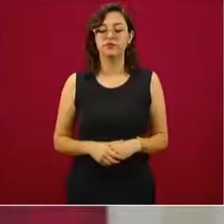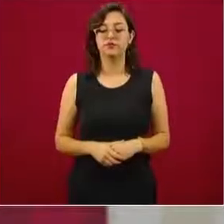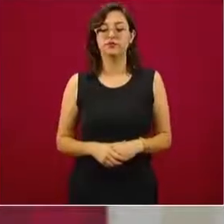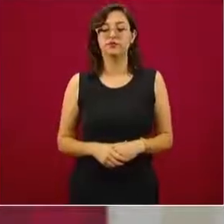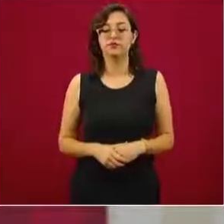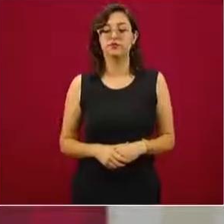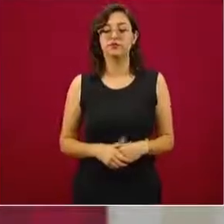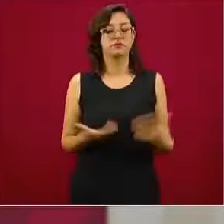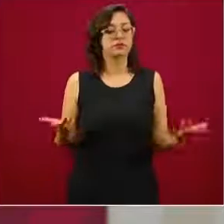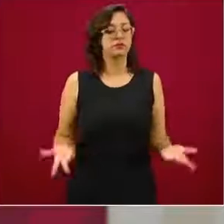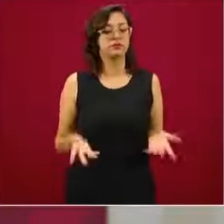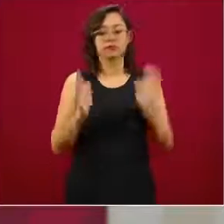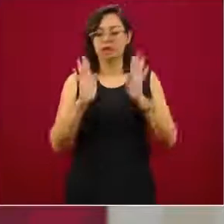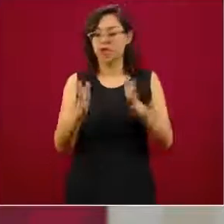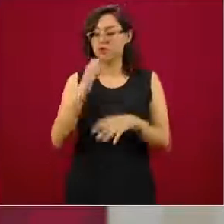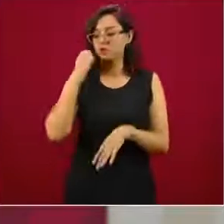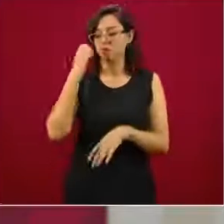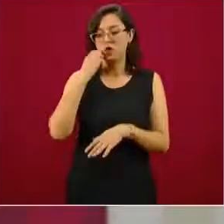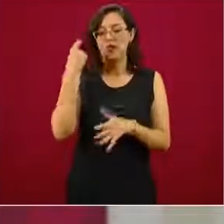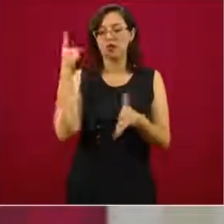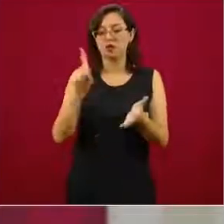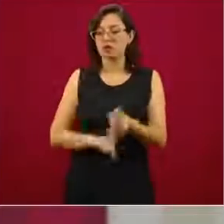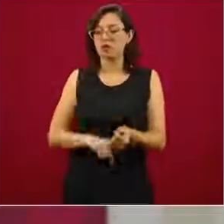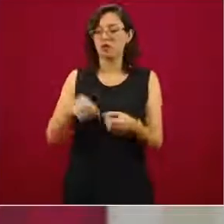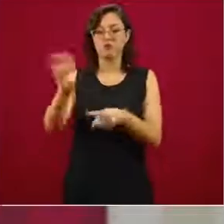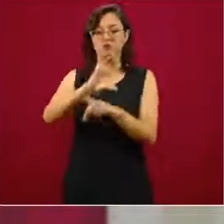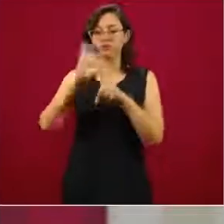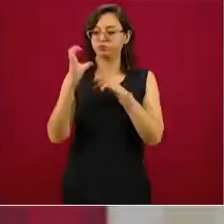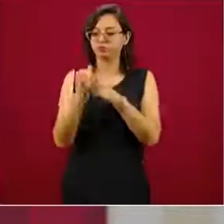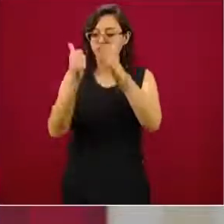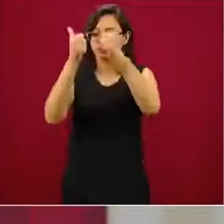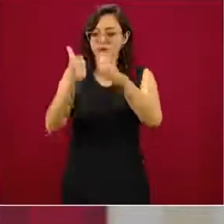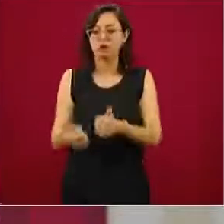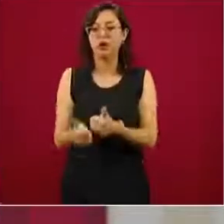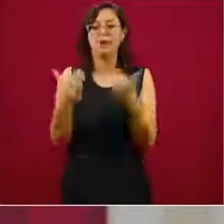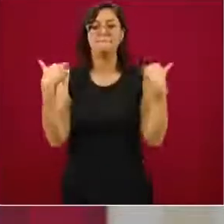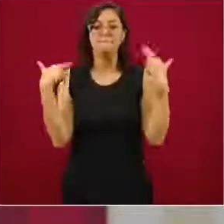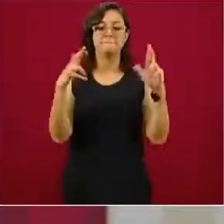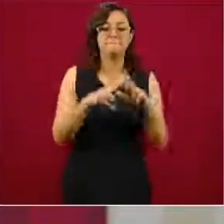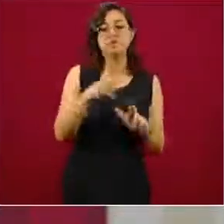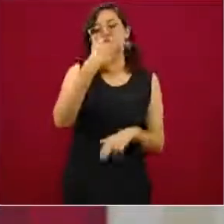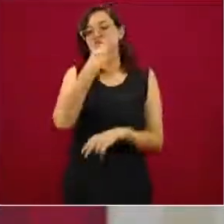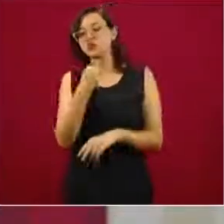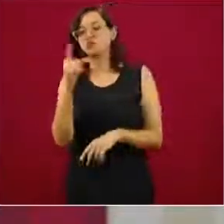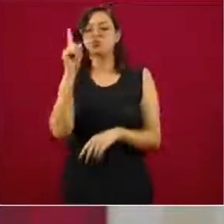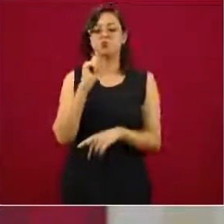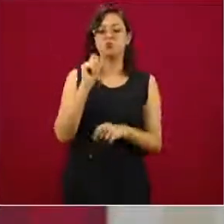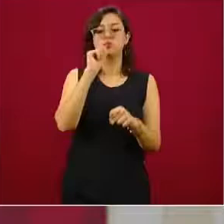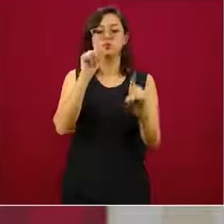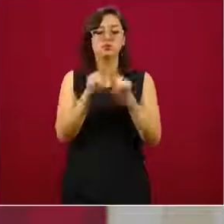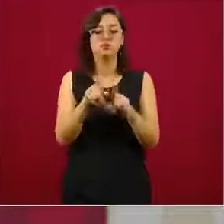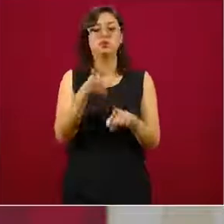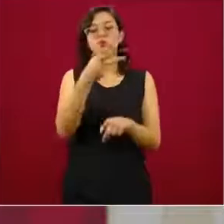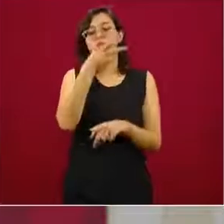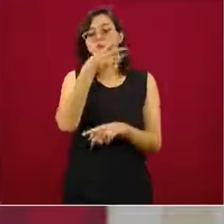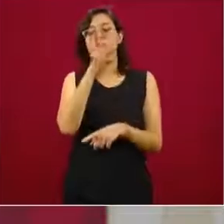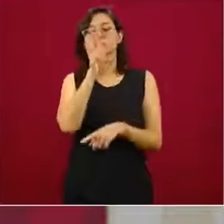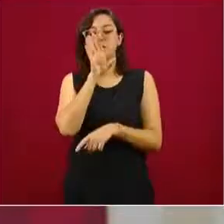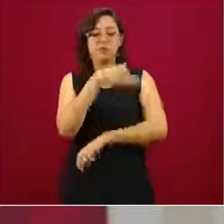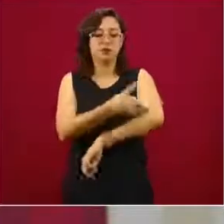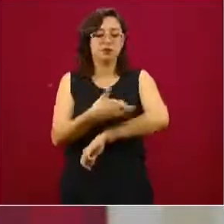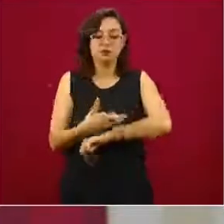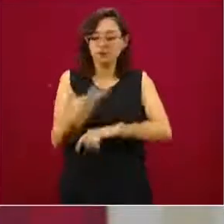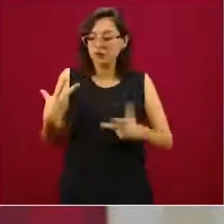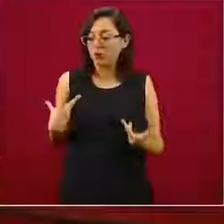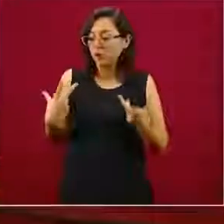va a ser permanente en la escuela y está constituido tanto por maestras y maestros como por madres y padres de familia.